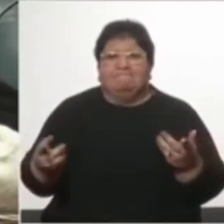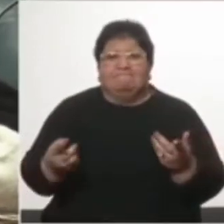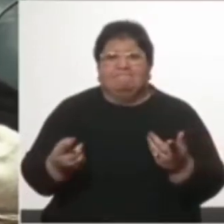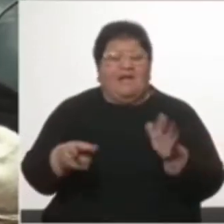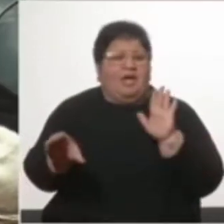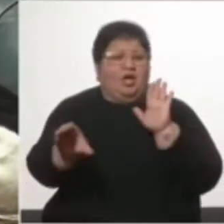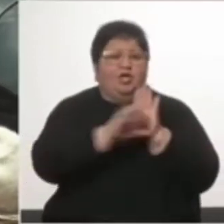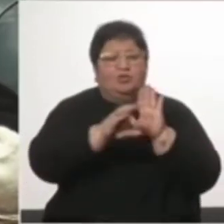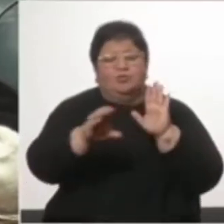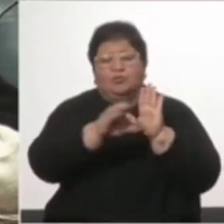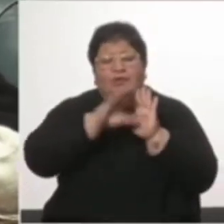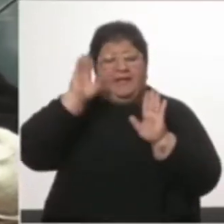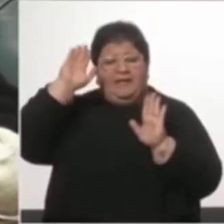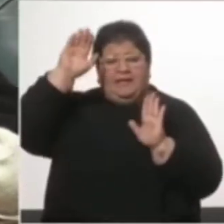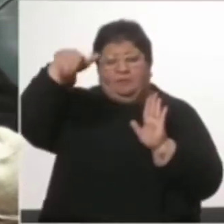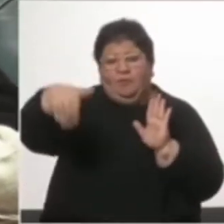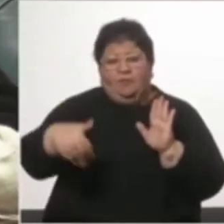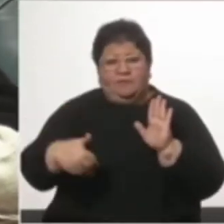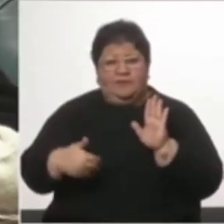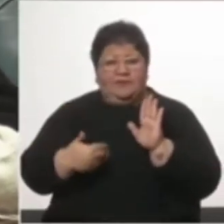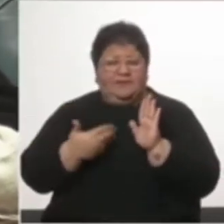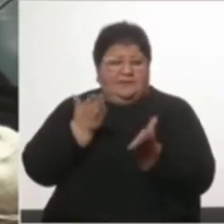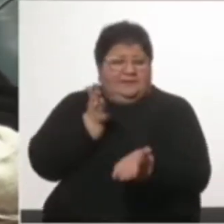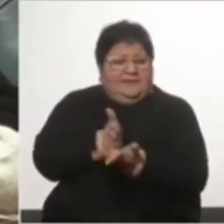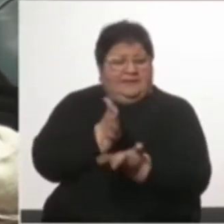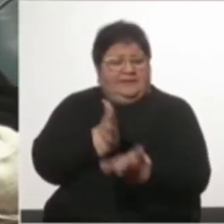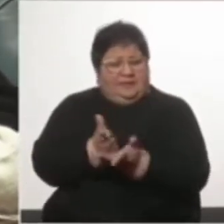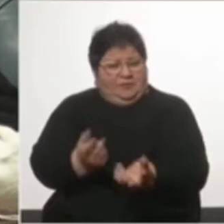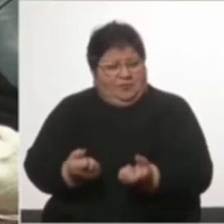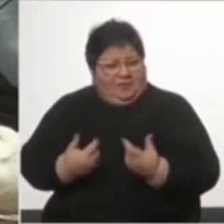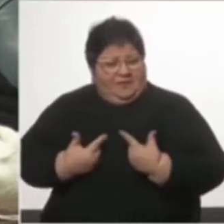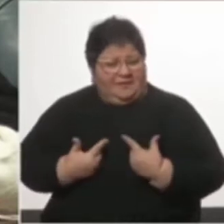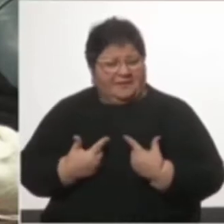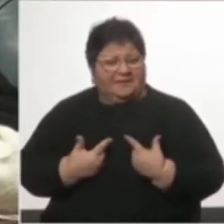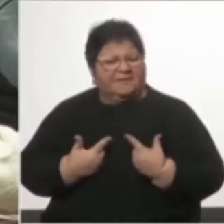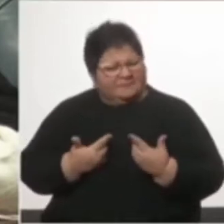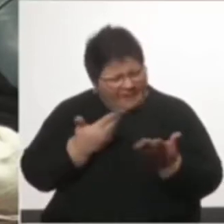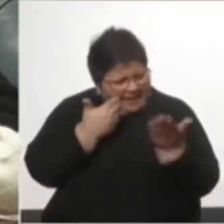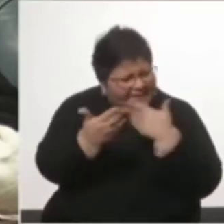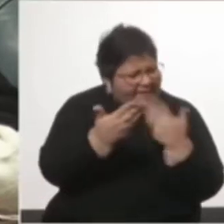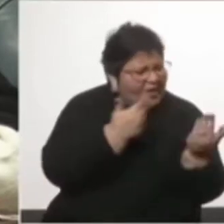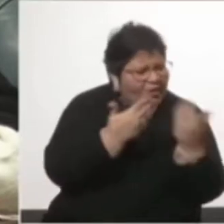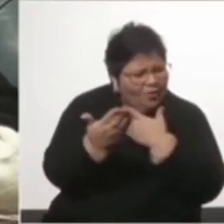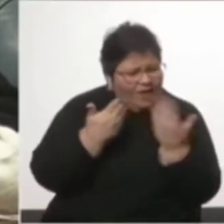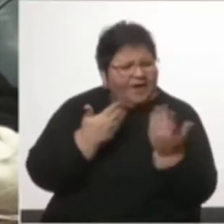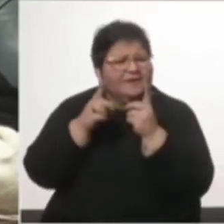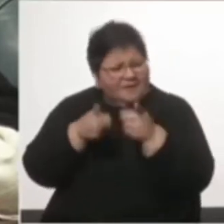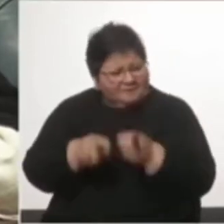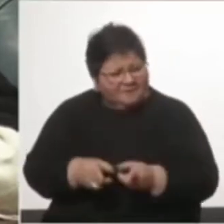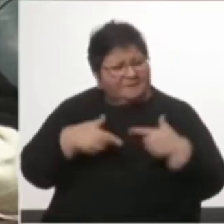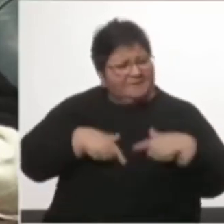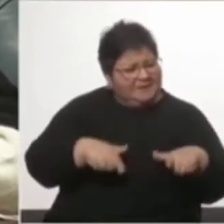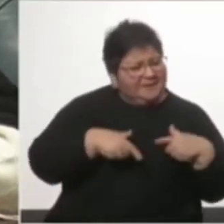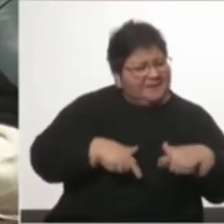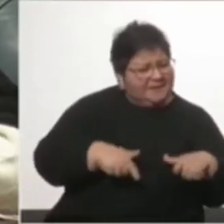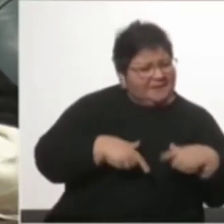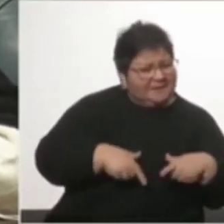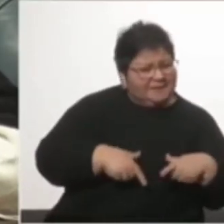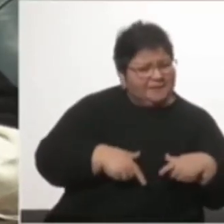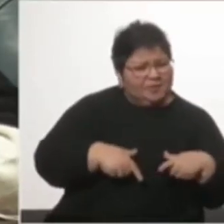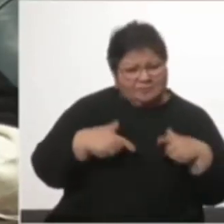nos ampara. Y también para dialogar, señores ministros Salinas y Arbeleche, para dialogar y no solo